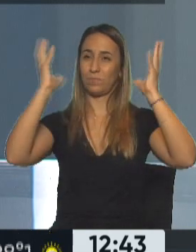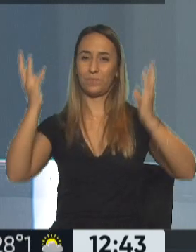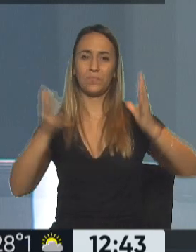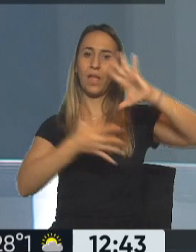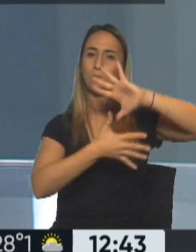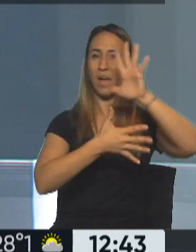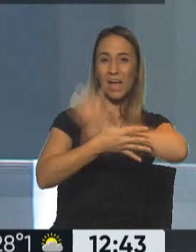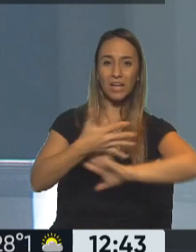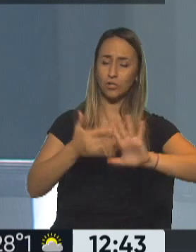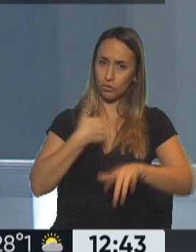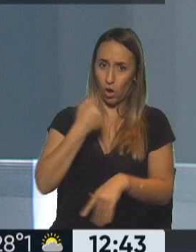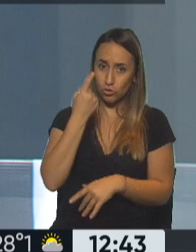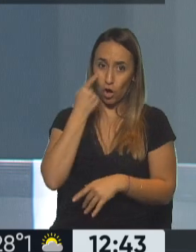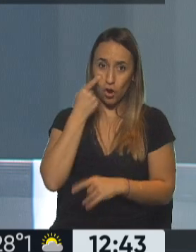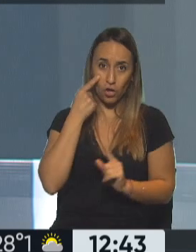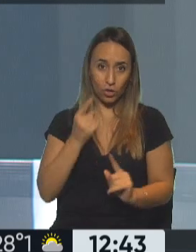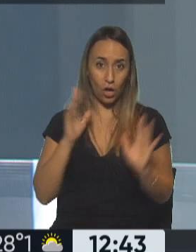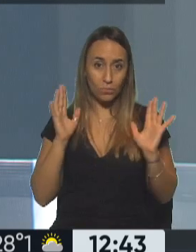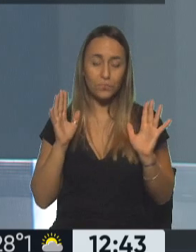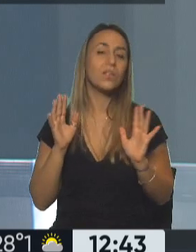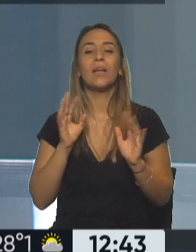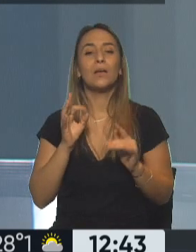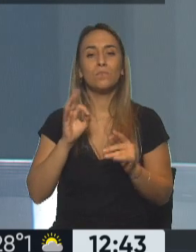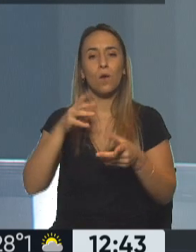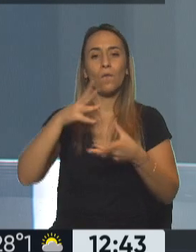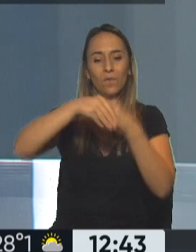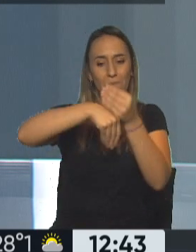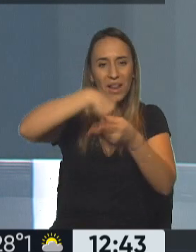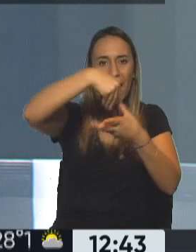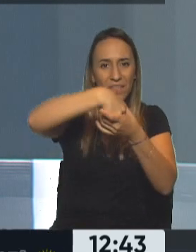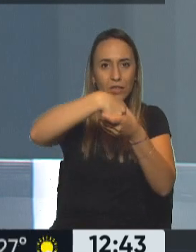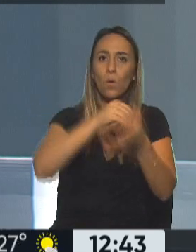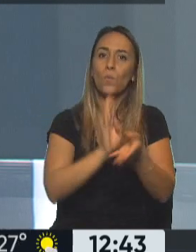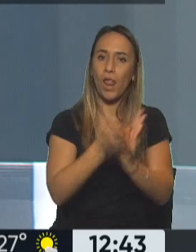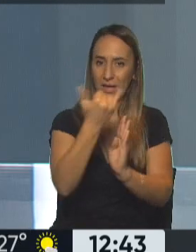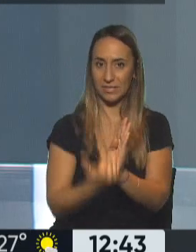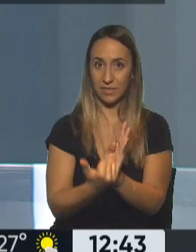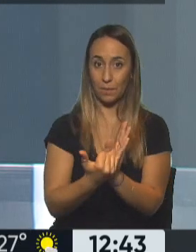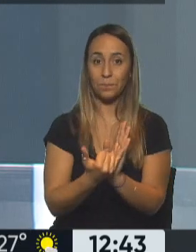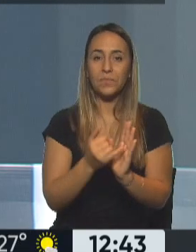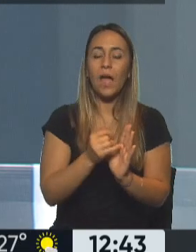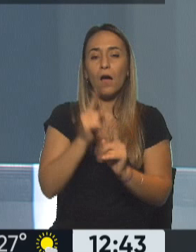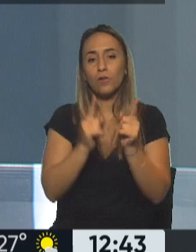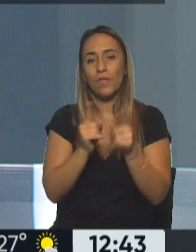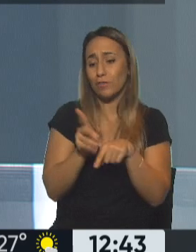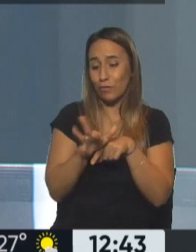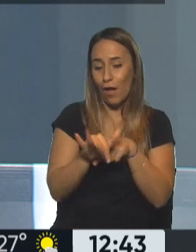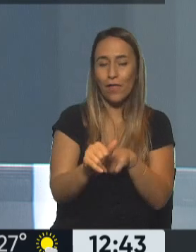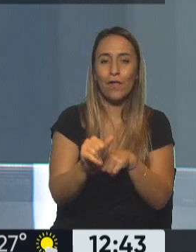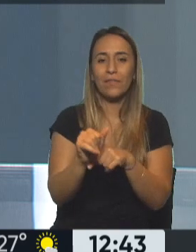conozco, que es lo que se llama la violencia intrafamiliar. Desde las microviolencias